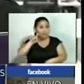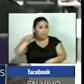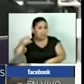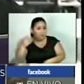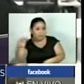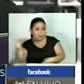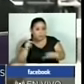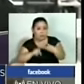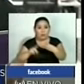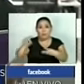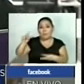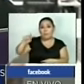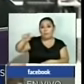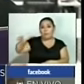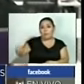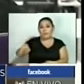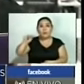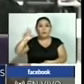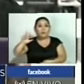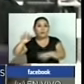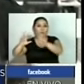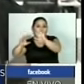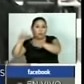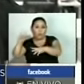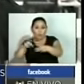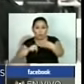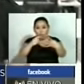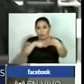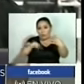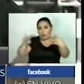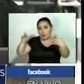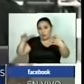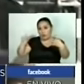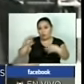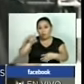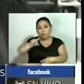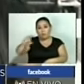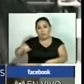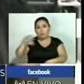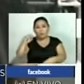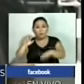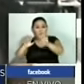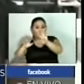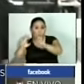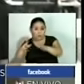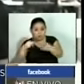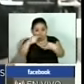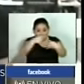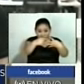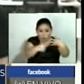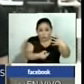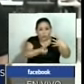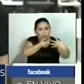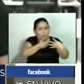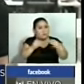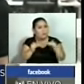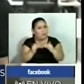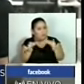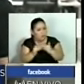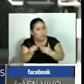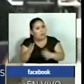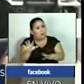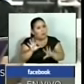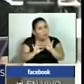Manabí, 1.382 pacientes. Y Los Ríos, 1.284 casos. Pero en medio de estos datos lamentables, también se